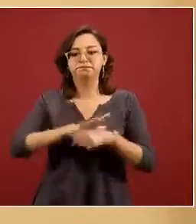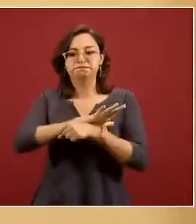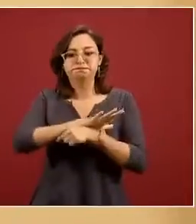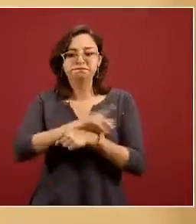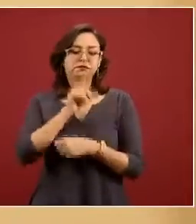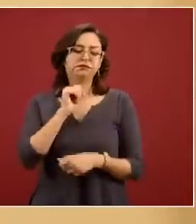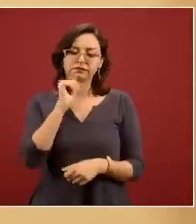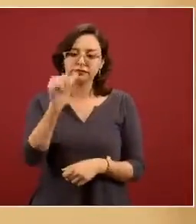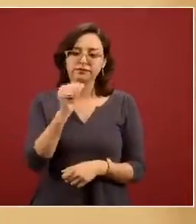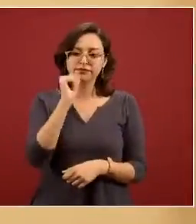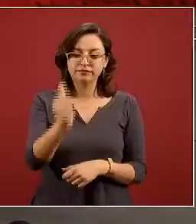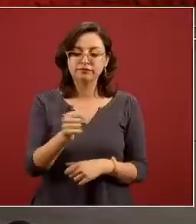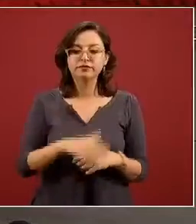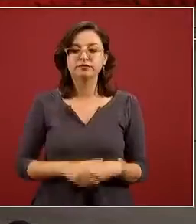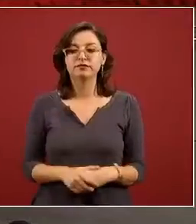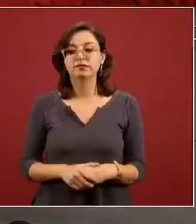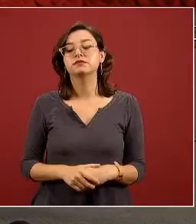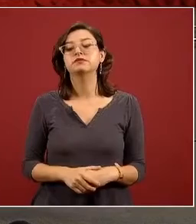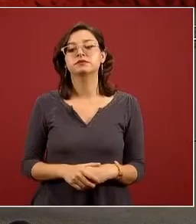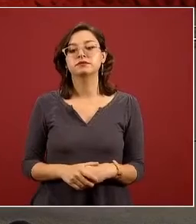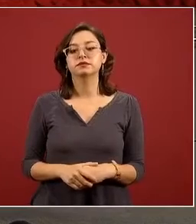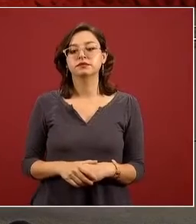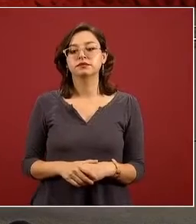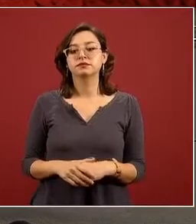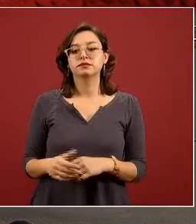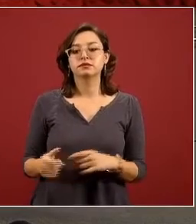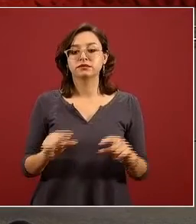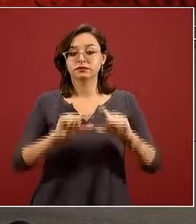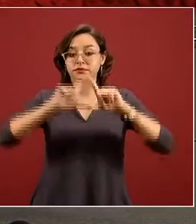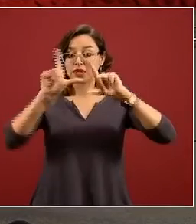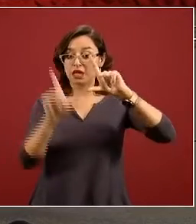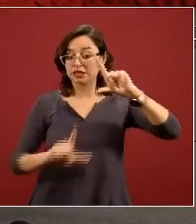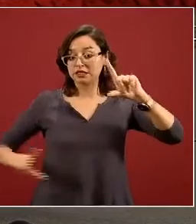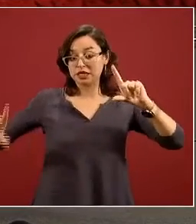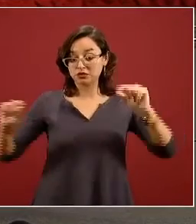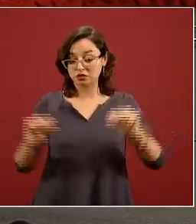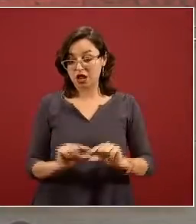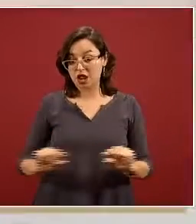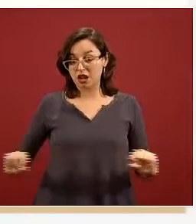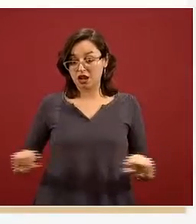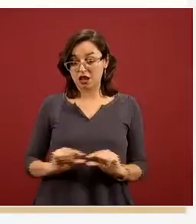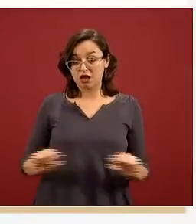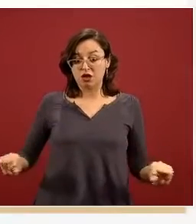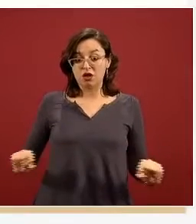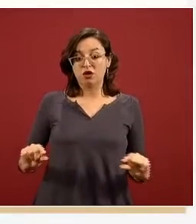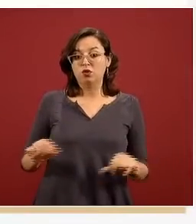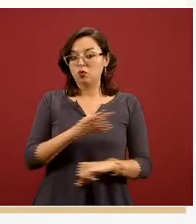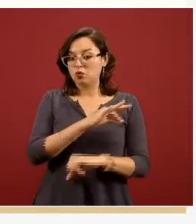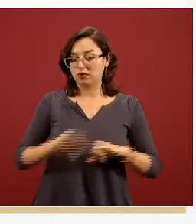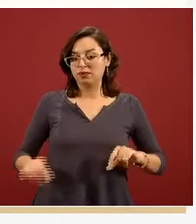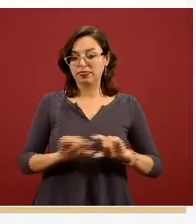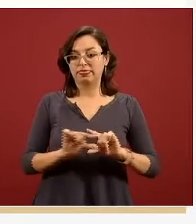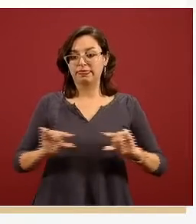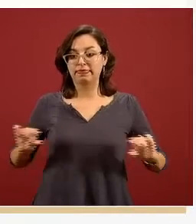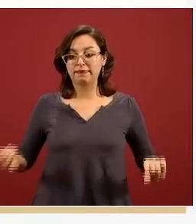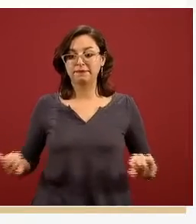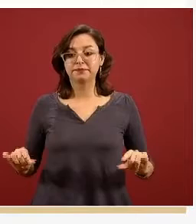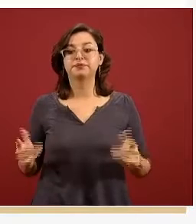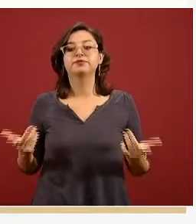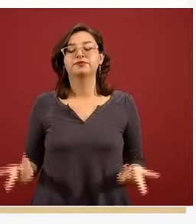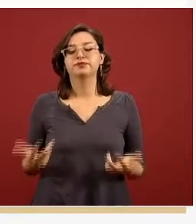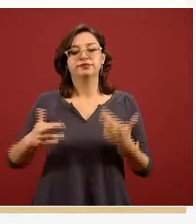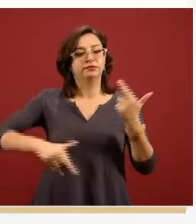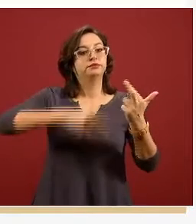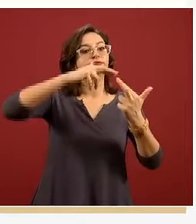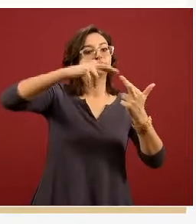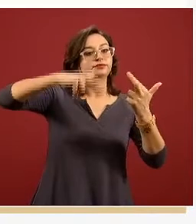saturación. A nivel nacional, que es la última barra de abajo, y dado que, como ustedes saben, la epidemia es regionalizada